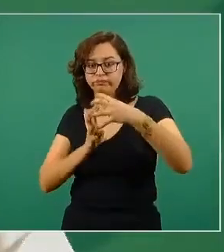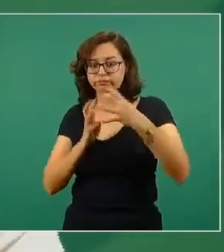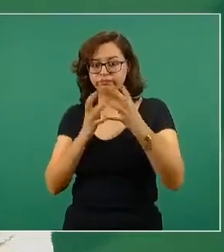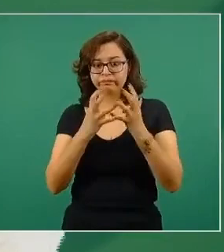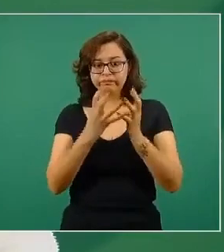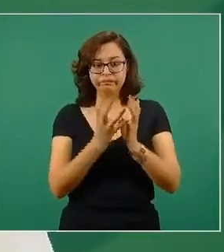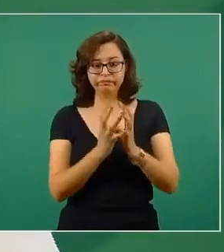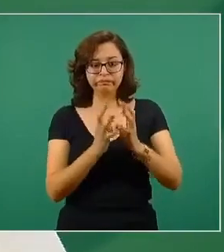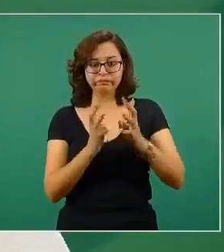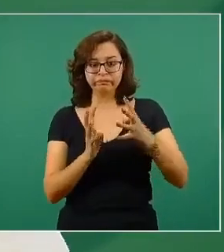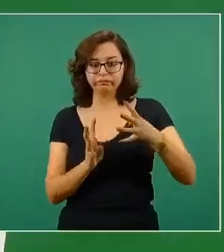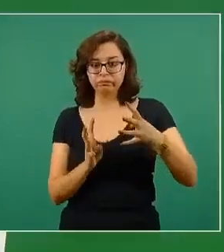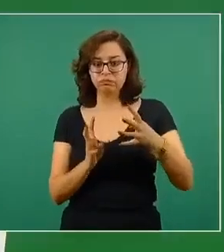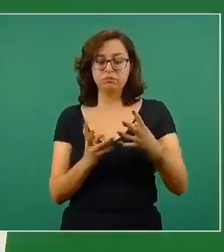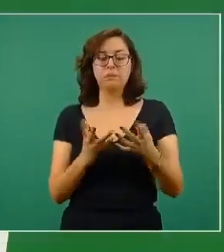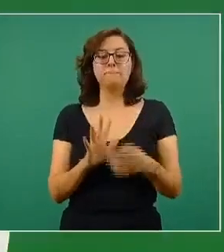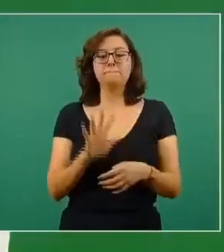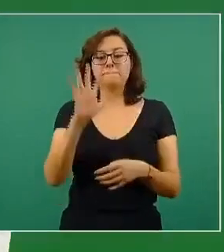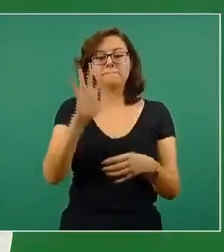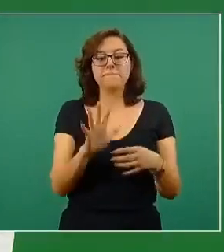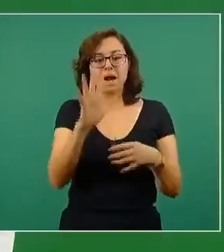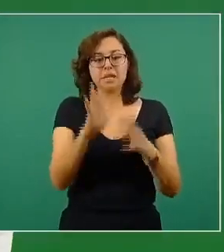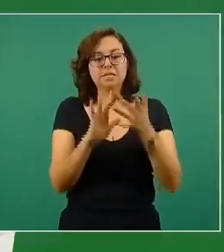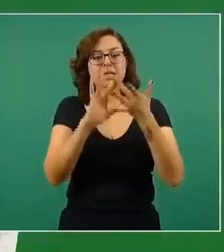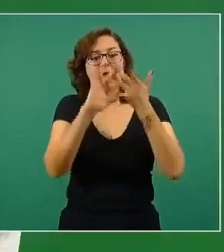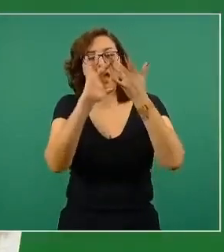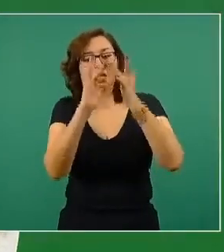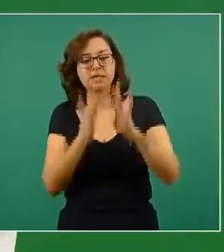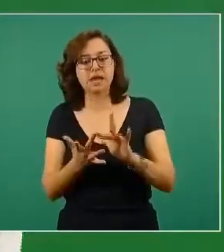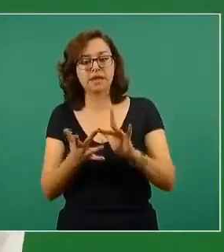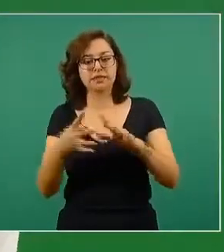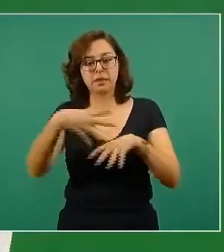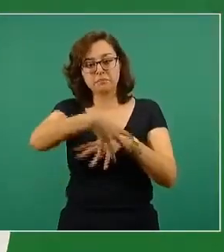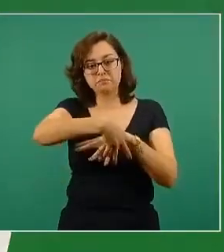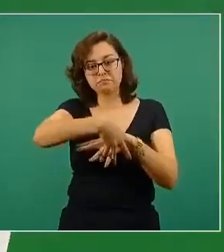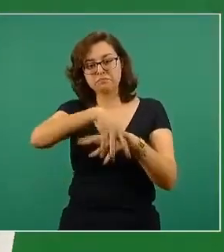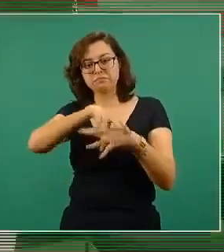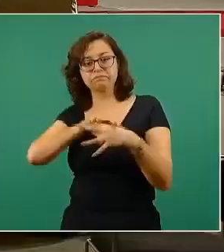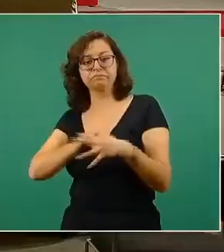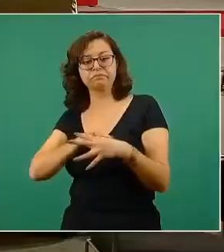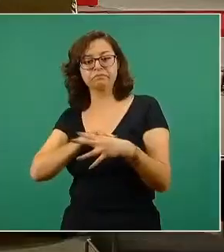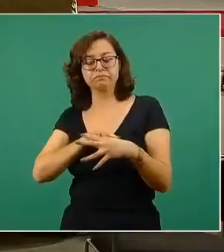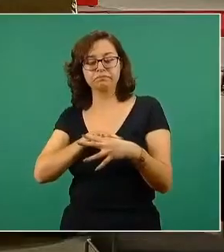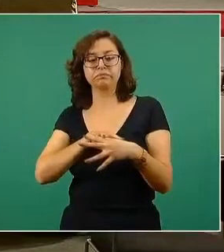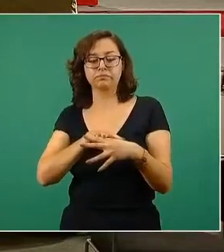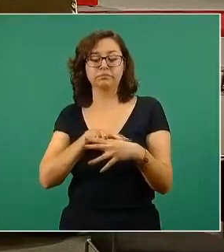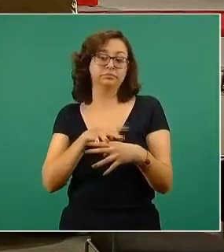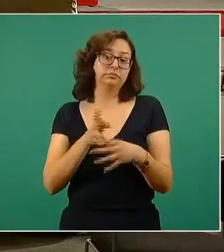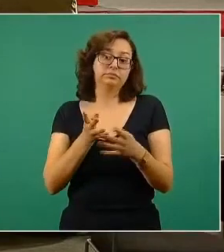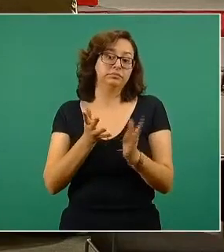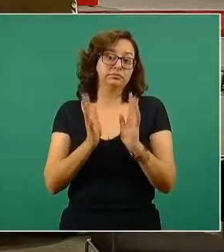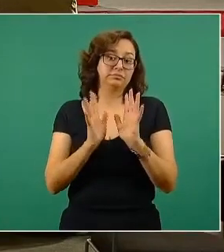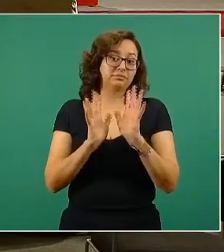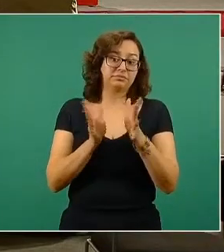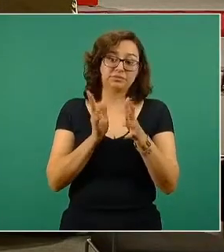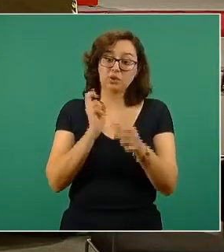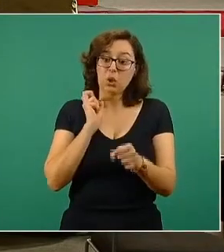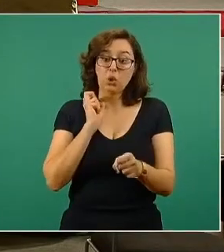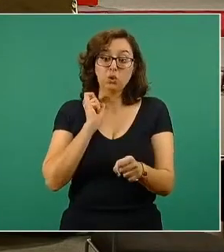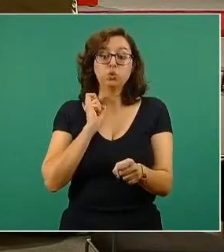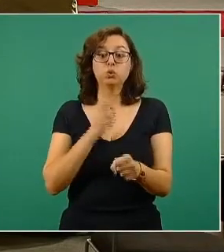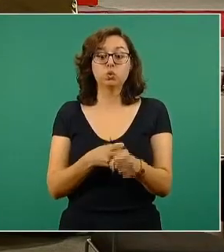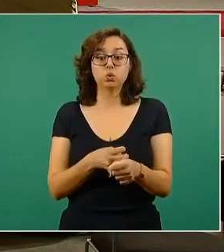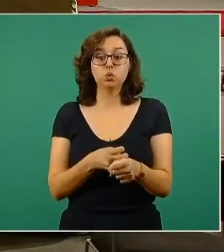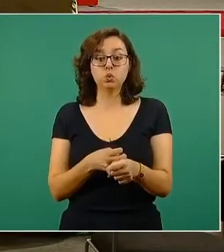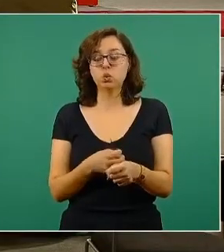Una red formada por líneas de tejido fibroso propio de la cicatrización, y